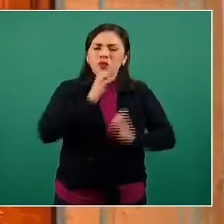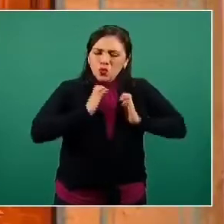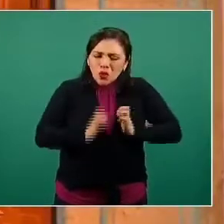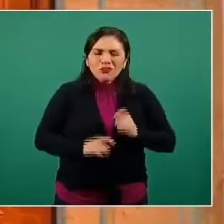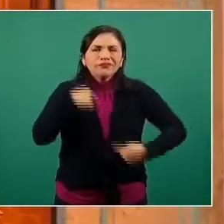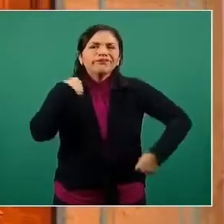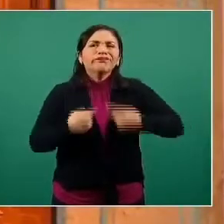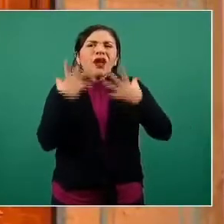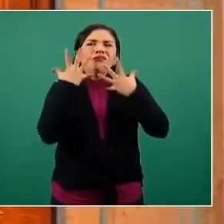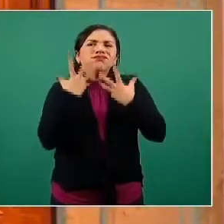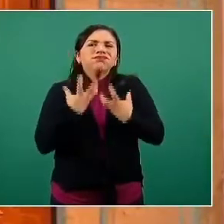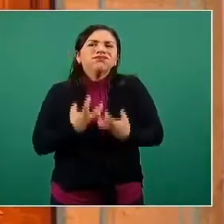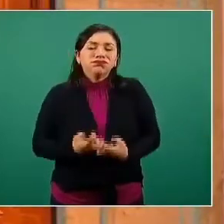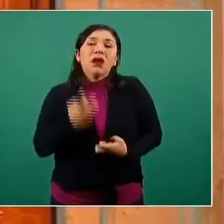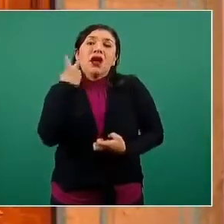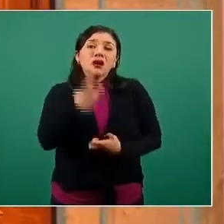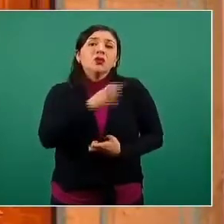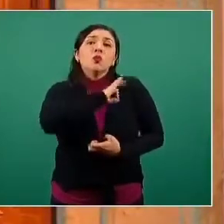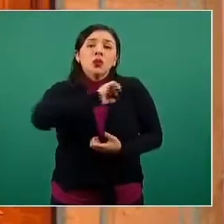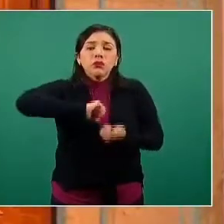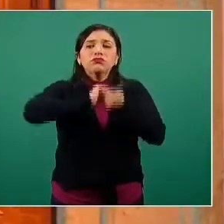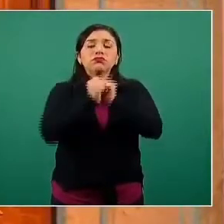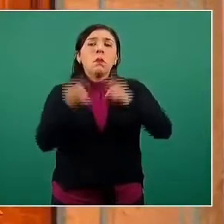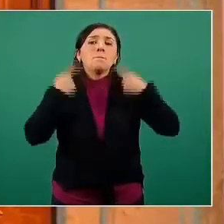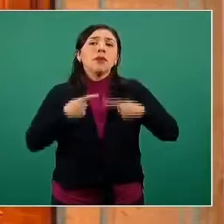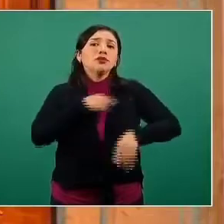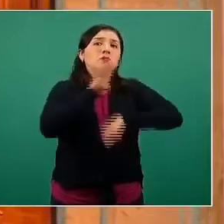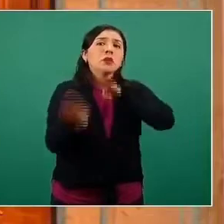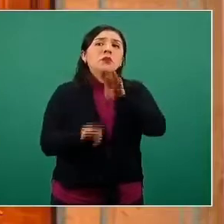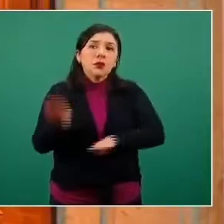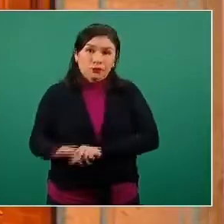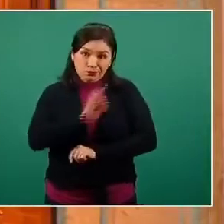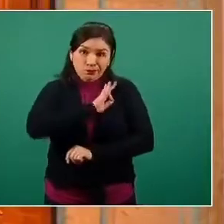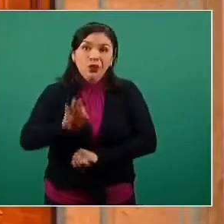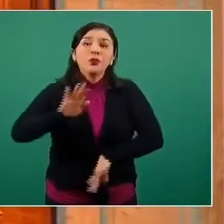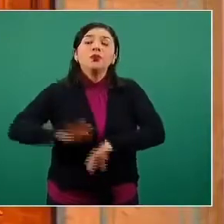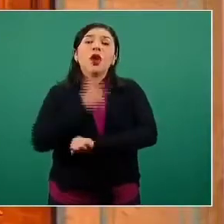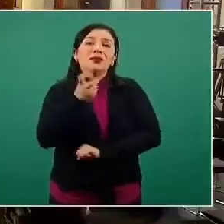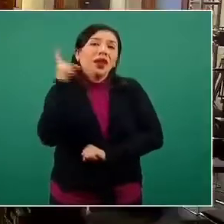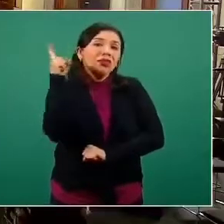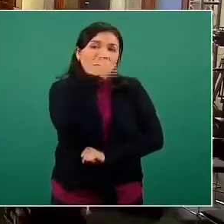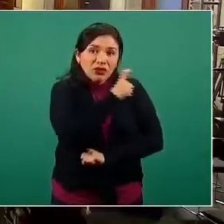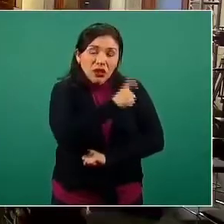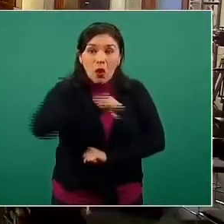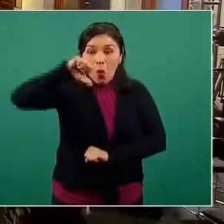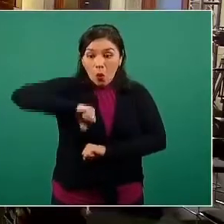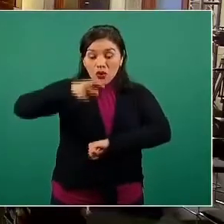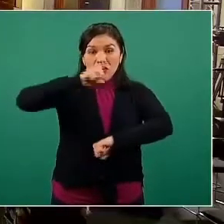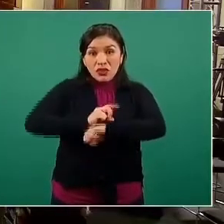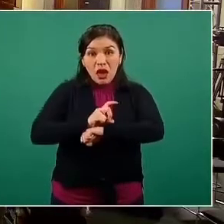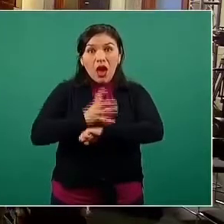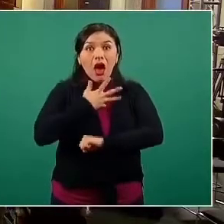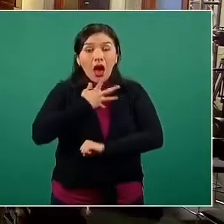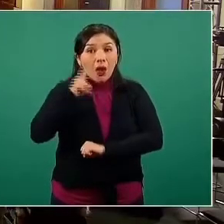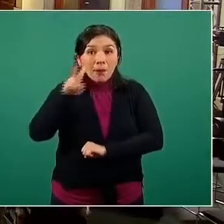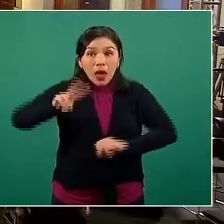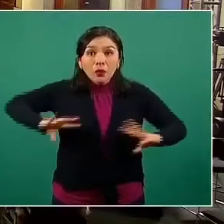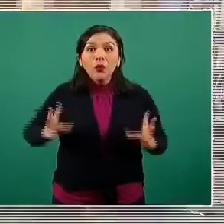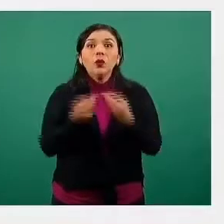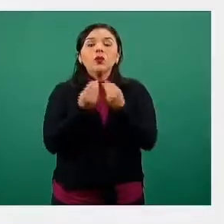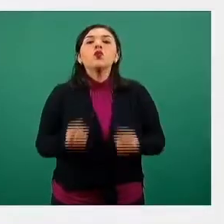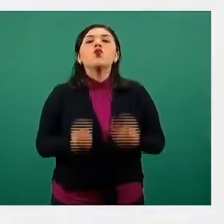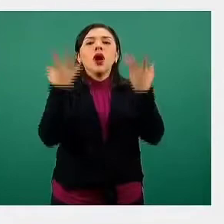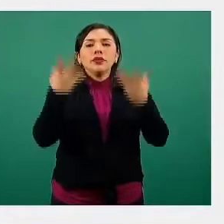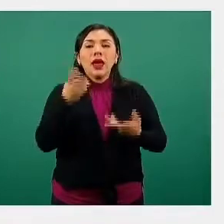bueno, lamentablemente las personas pueden perder la vida por estas complicaciones y para el día de hoy tenemos ya un